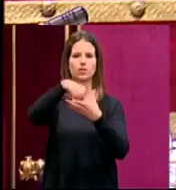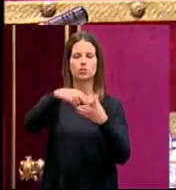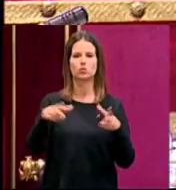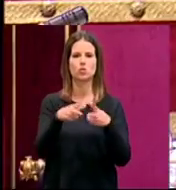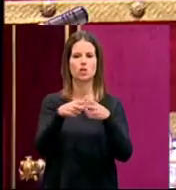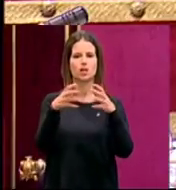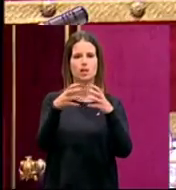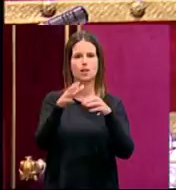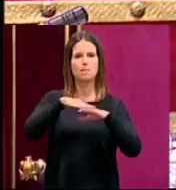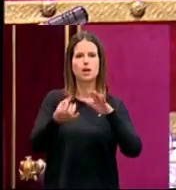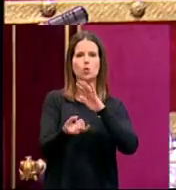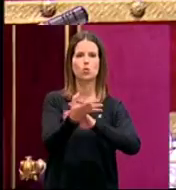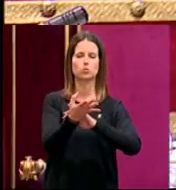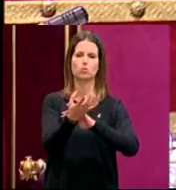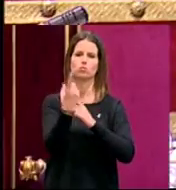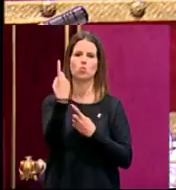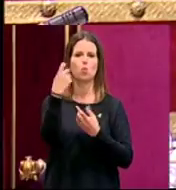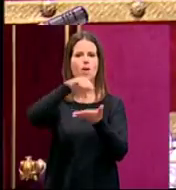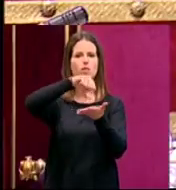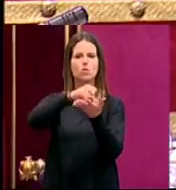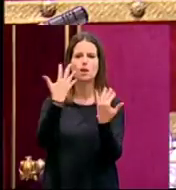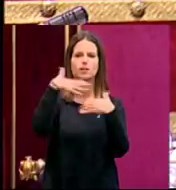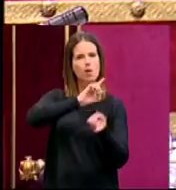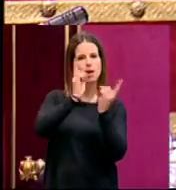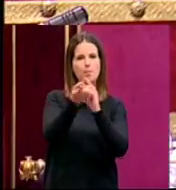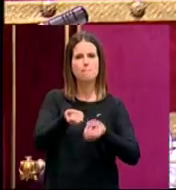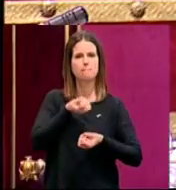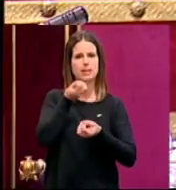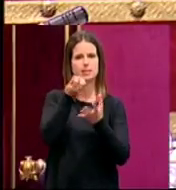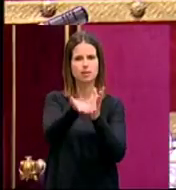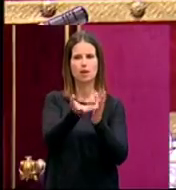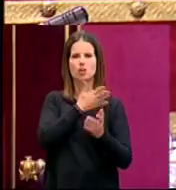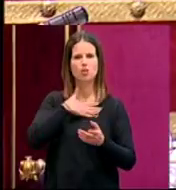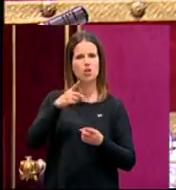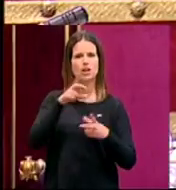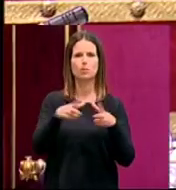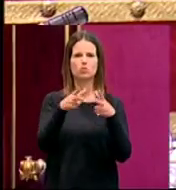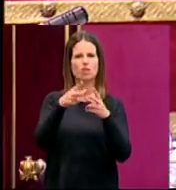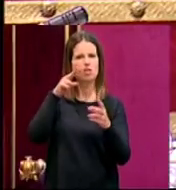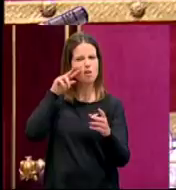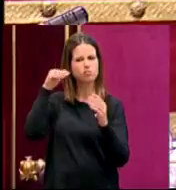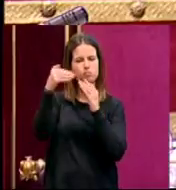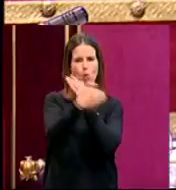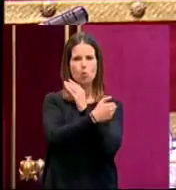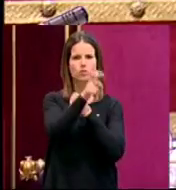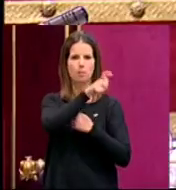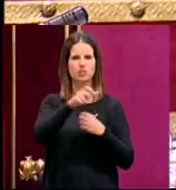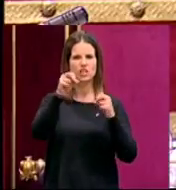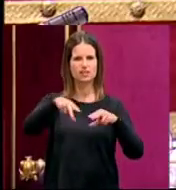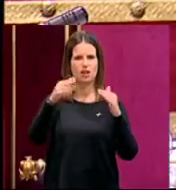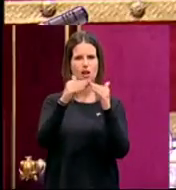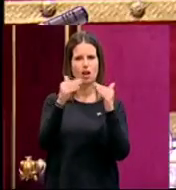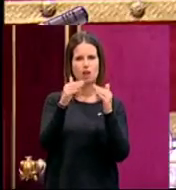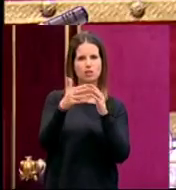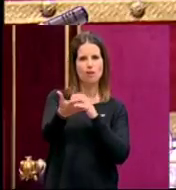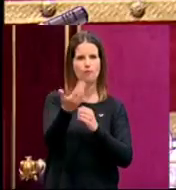granadina para construir una ciudad integradora y cohesionada. No creemos en una sociedad que invisibilice a las personas sin hogar, que le arranque